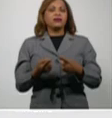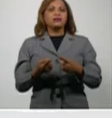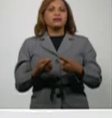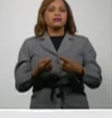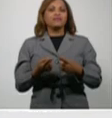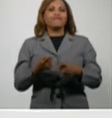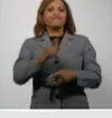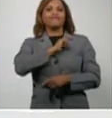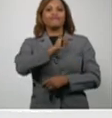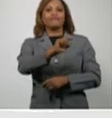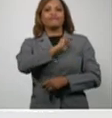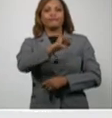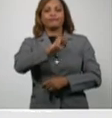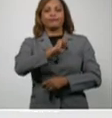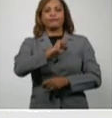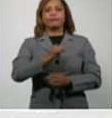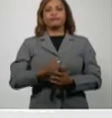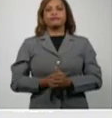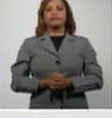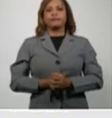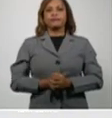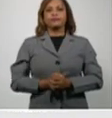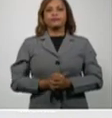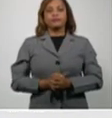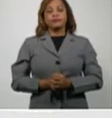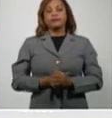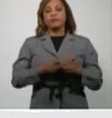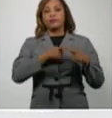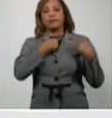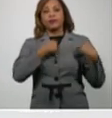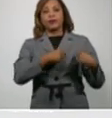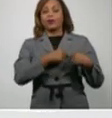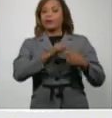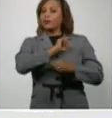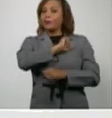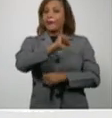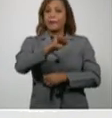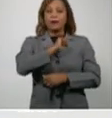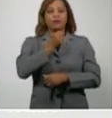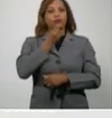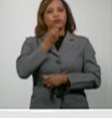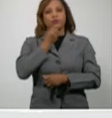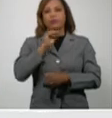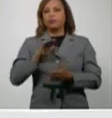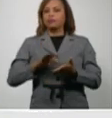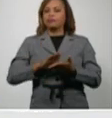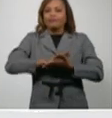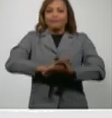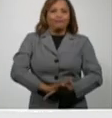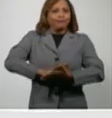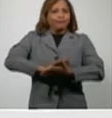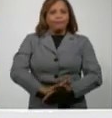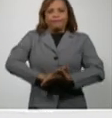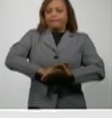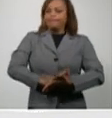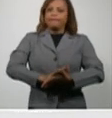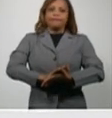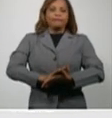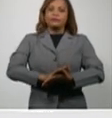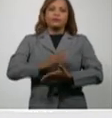presentó una parada cardiorrespiratoria de la cual tampoco fue posible su